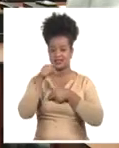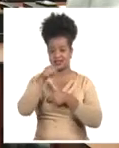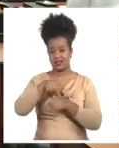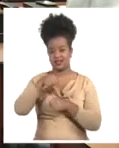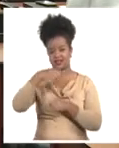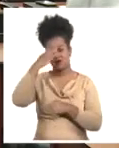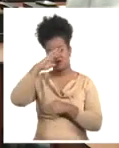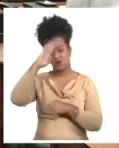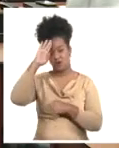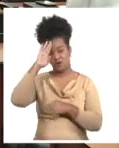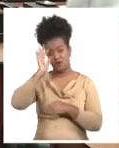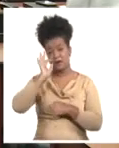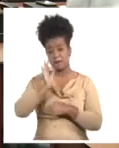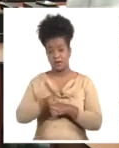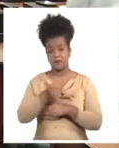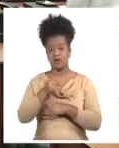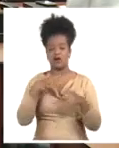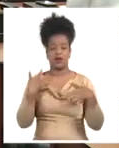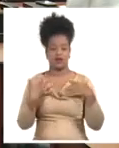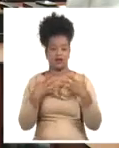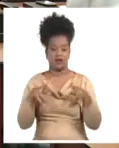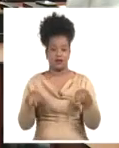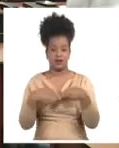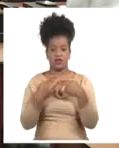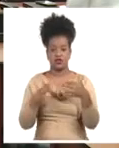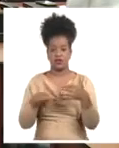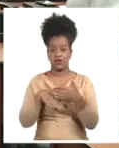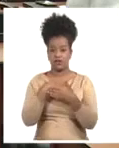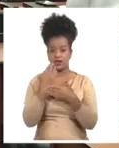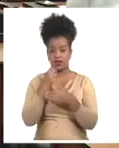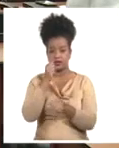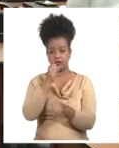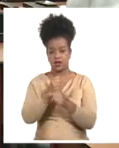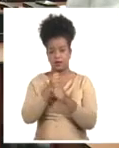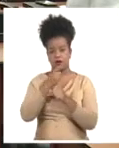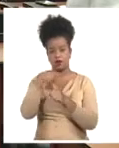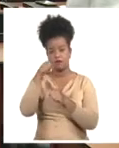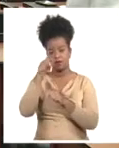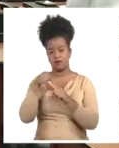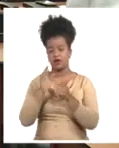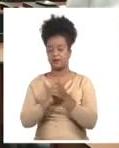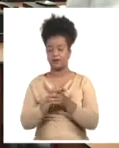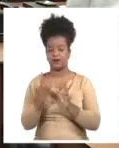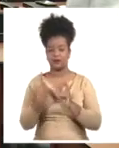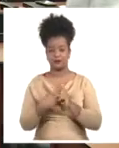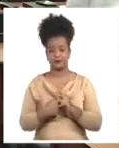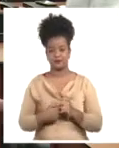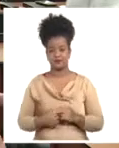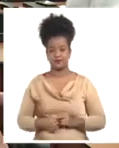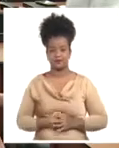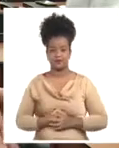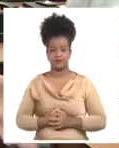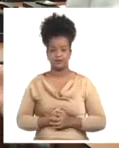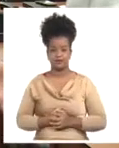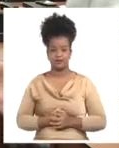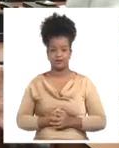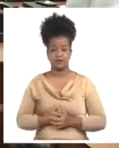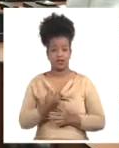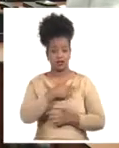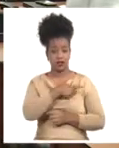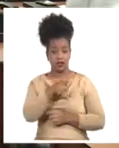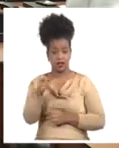a propósito de la celebración por el Día de los Trabajadores el próximo 1 de mayo. Ellos